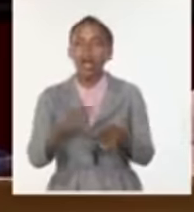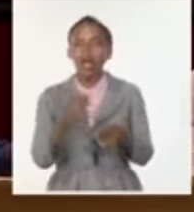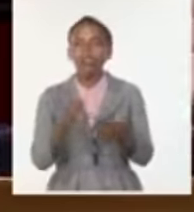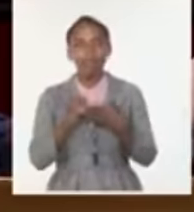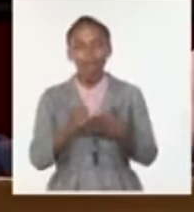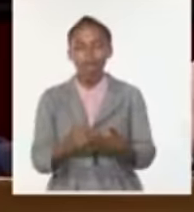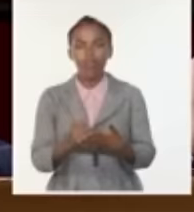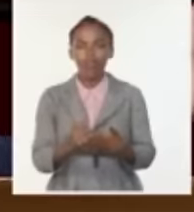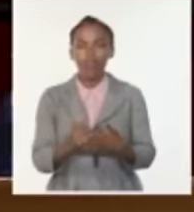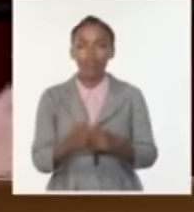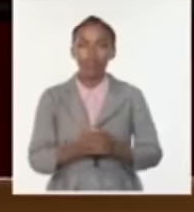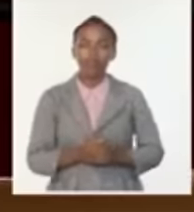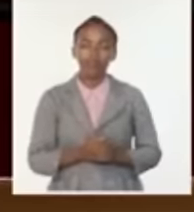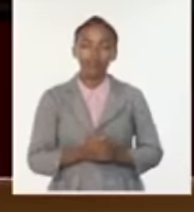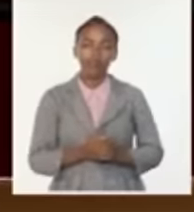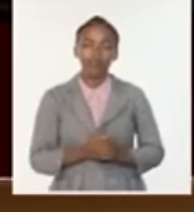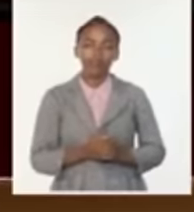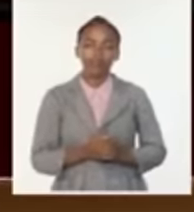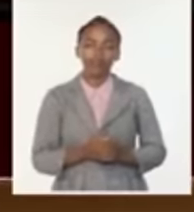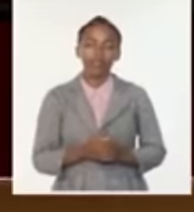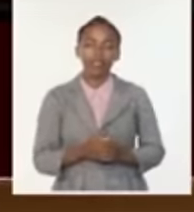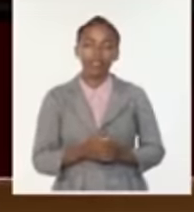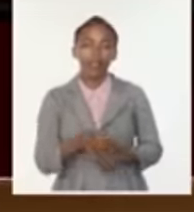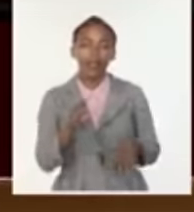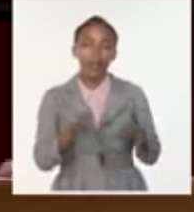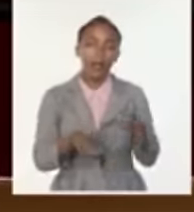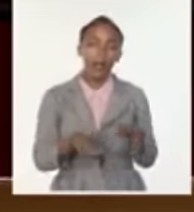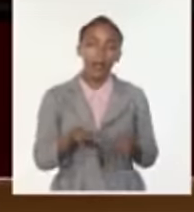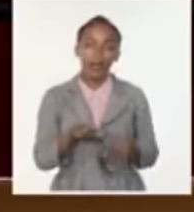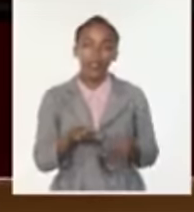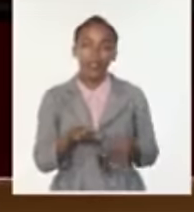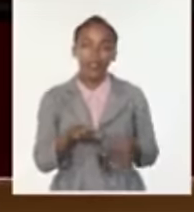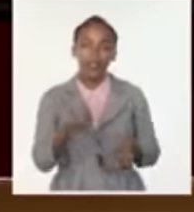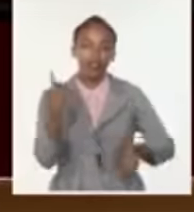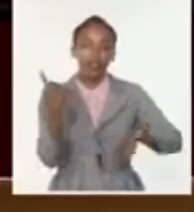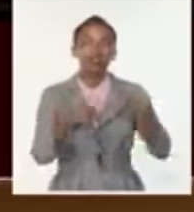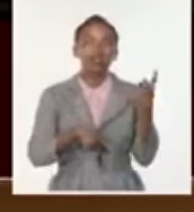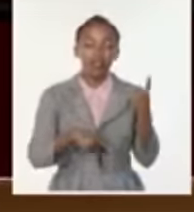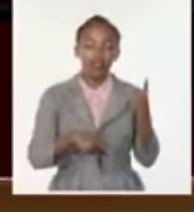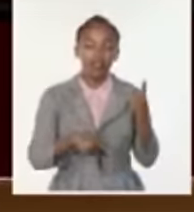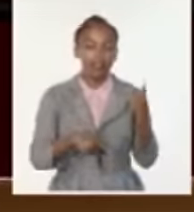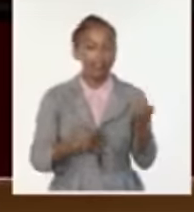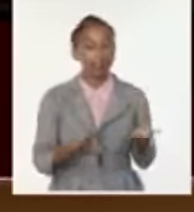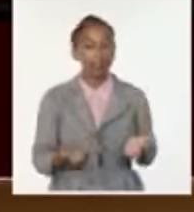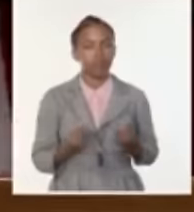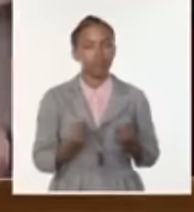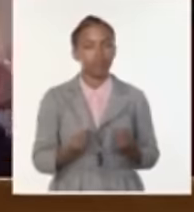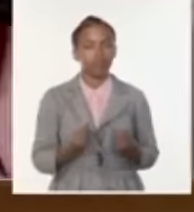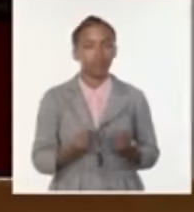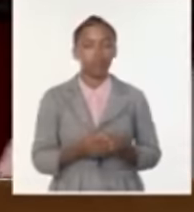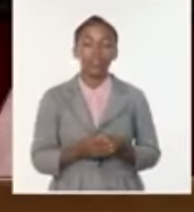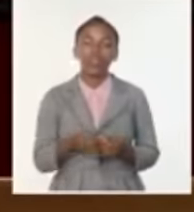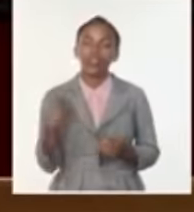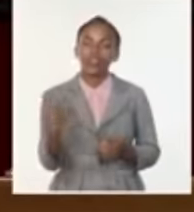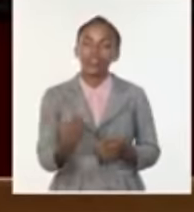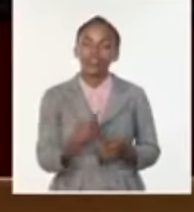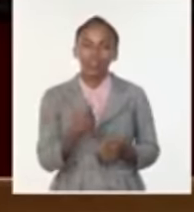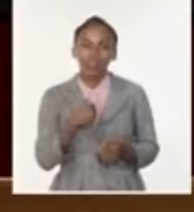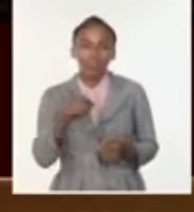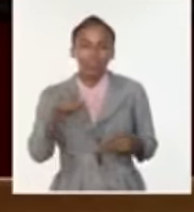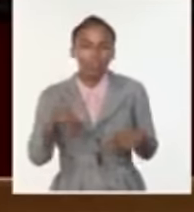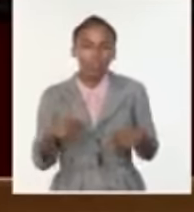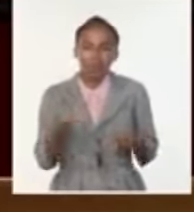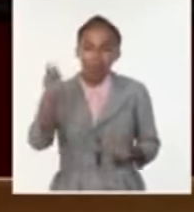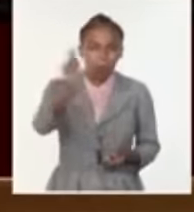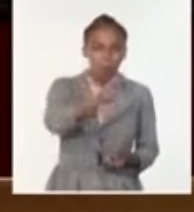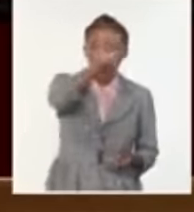habido distorsiones donde en algunos casos ha sido al revés. Entonces, de eso se trata. Nosotros no estamos aquí para cerrar, ¿verdad? Lo que queremos